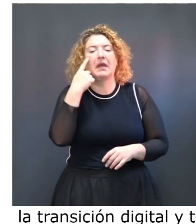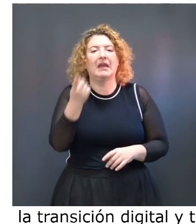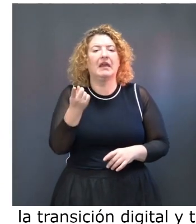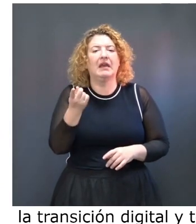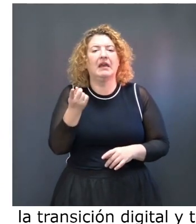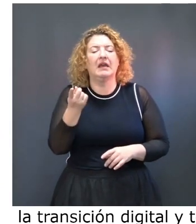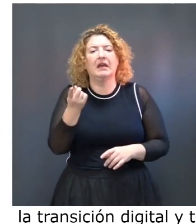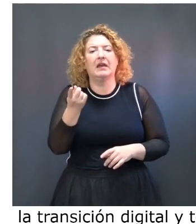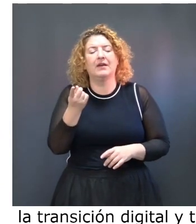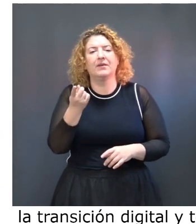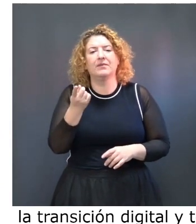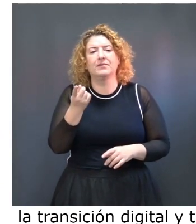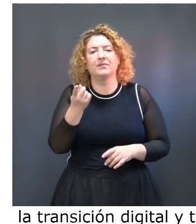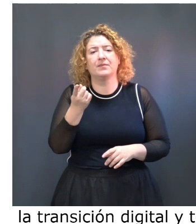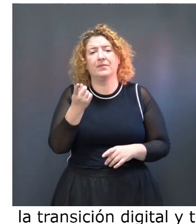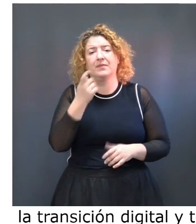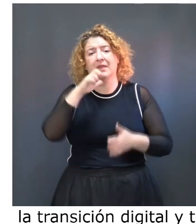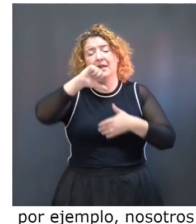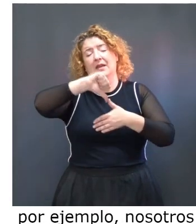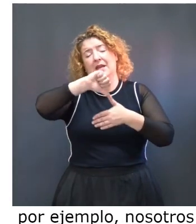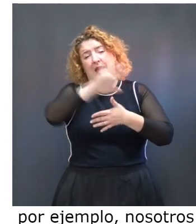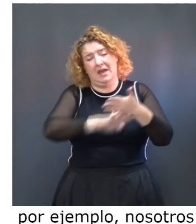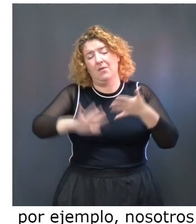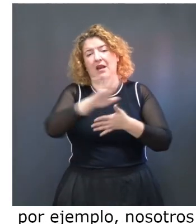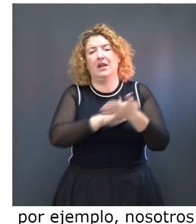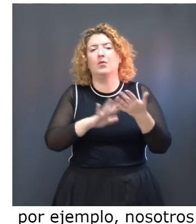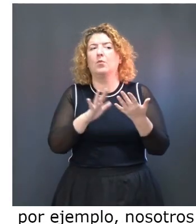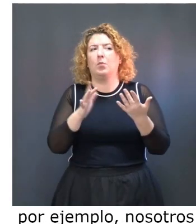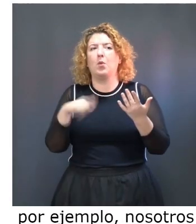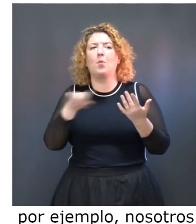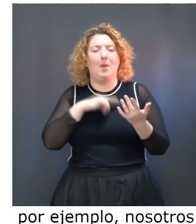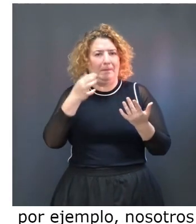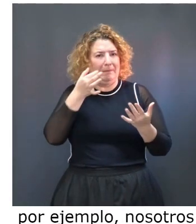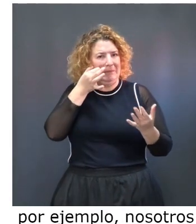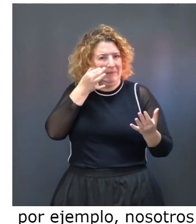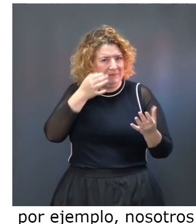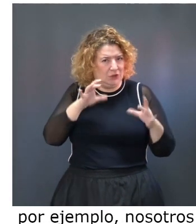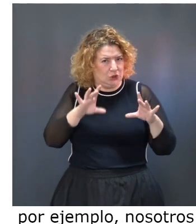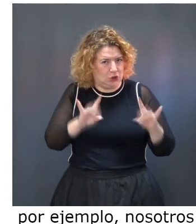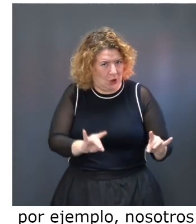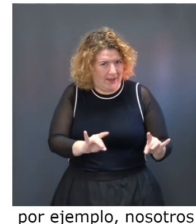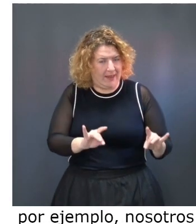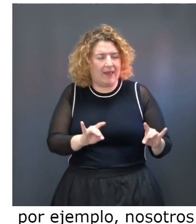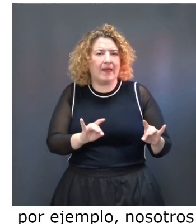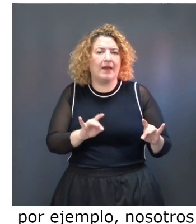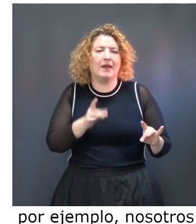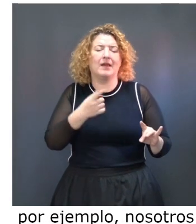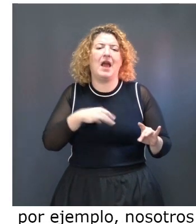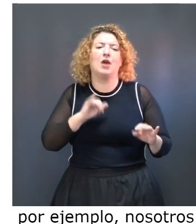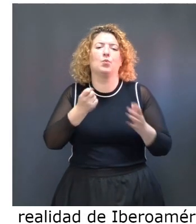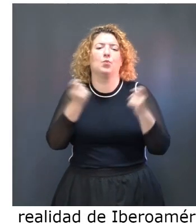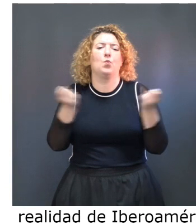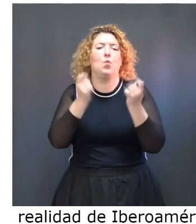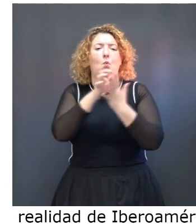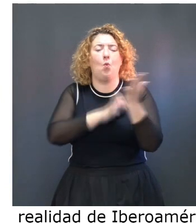realidad de Iberoamérica de una forma más tangible, Nosotros tenemos una línea de publicaciones